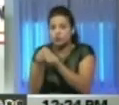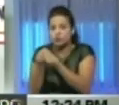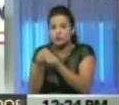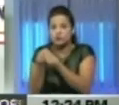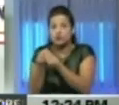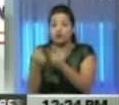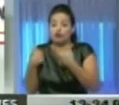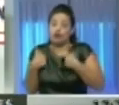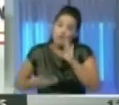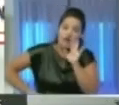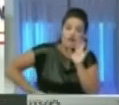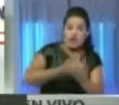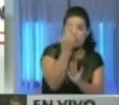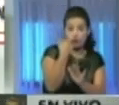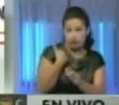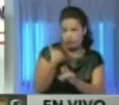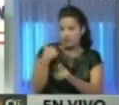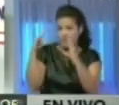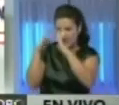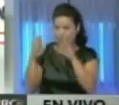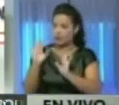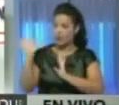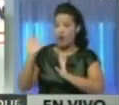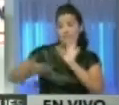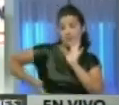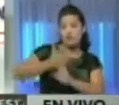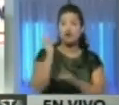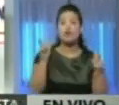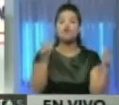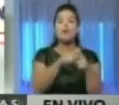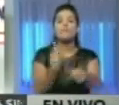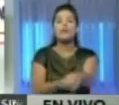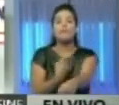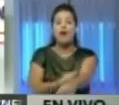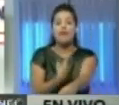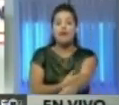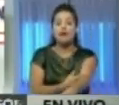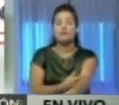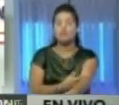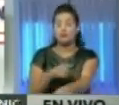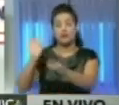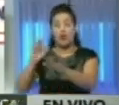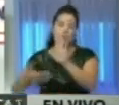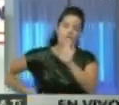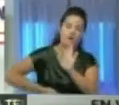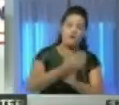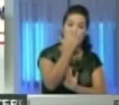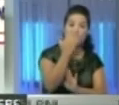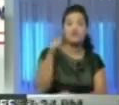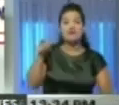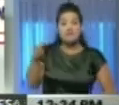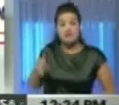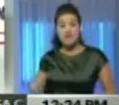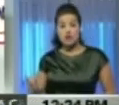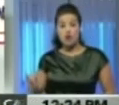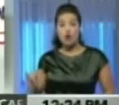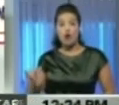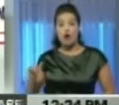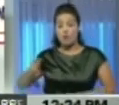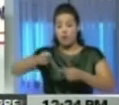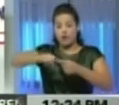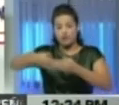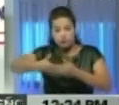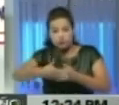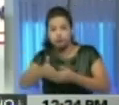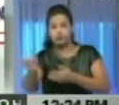yo acababa de salir de mi casa para una reunión con mi hermana. Mi hijo, quien me abrió la puerta de mi casa, como es